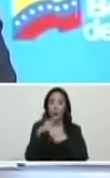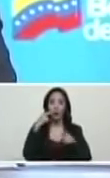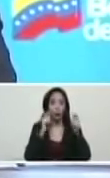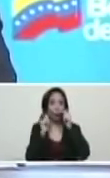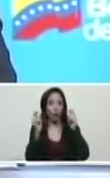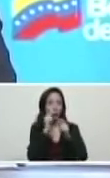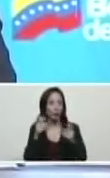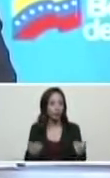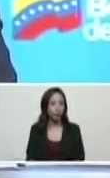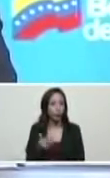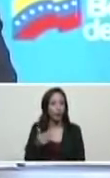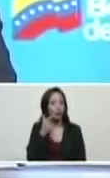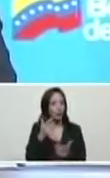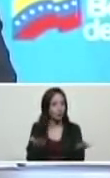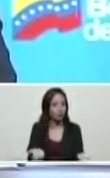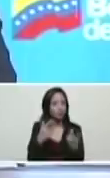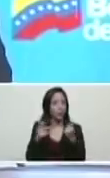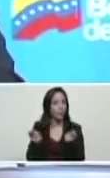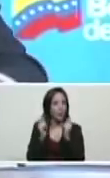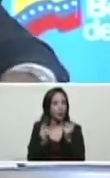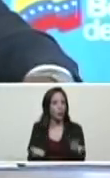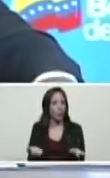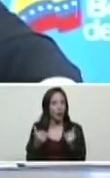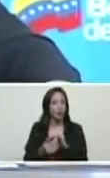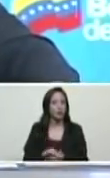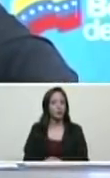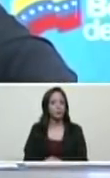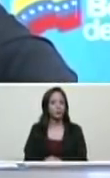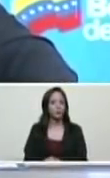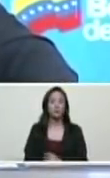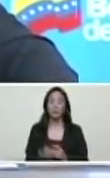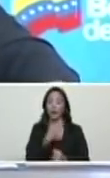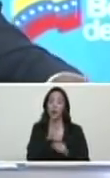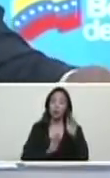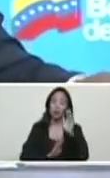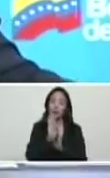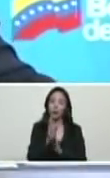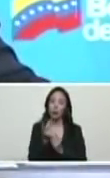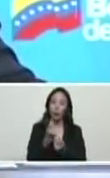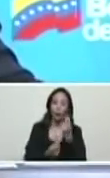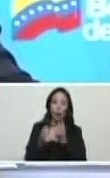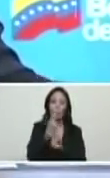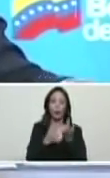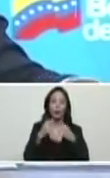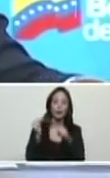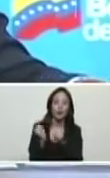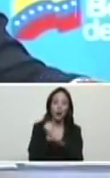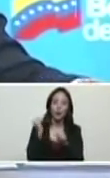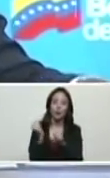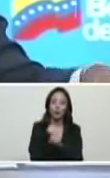El turismo tiene una gran importancia, sin lugar a dudas, para el desarrollo económico, la generación de empleo,